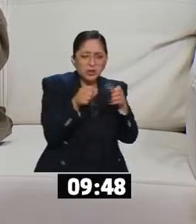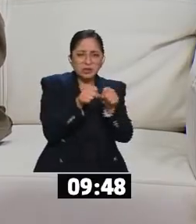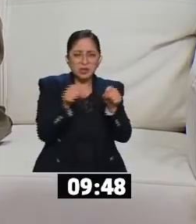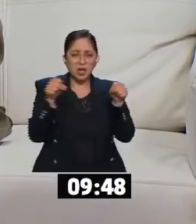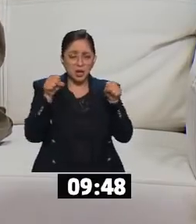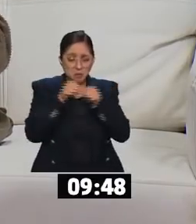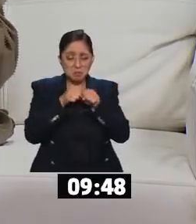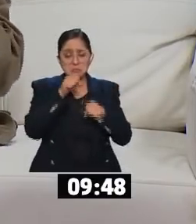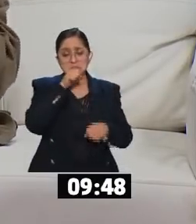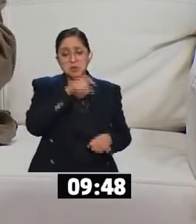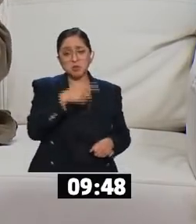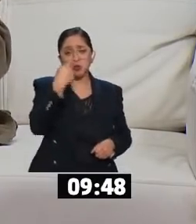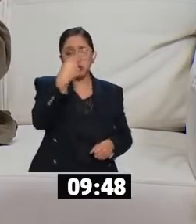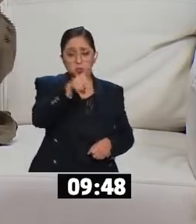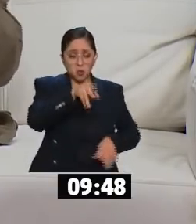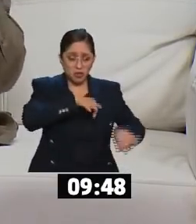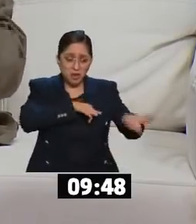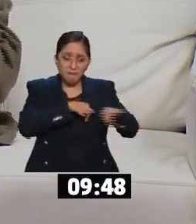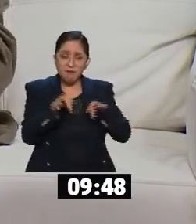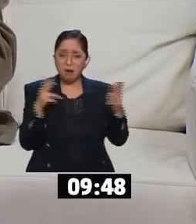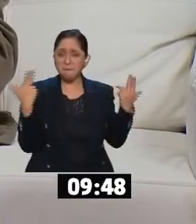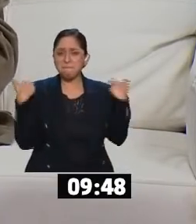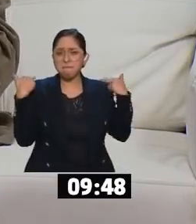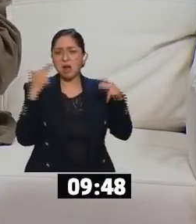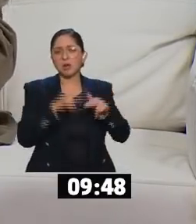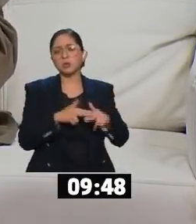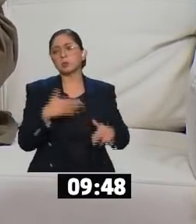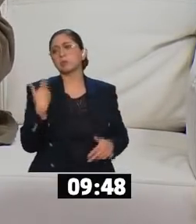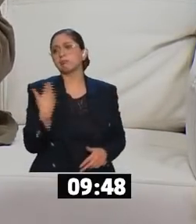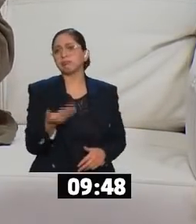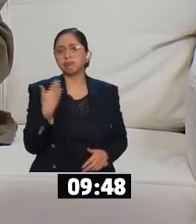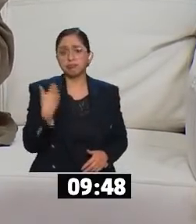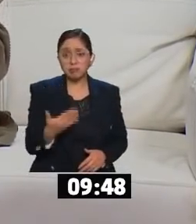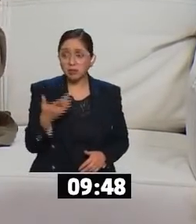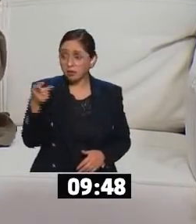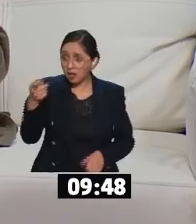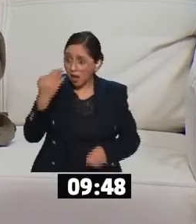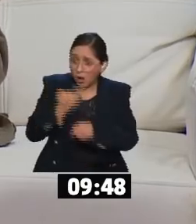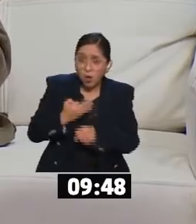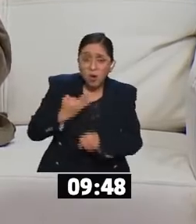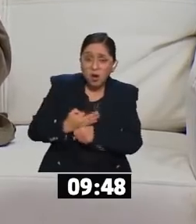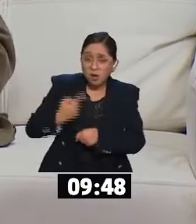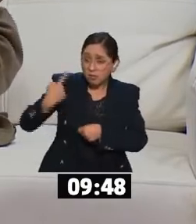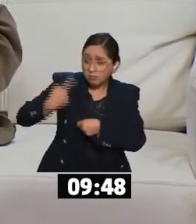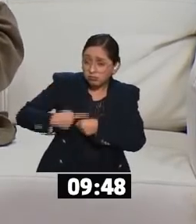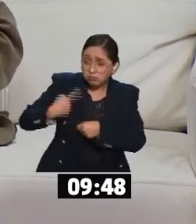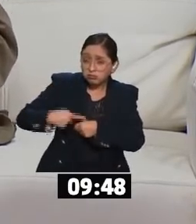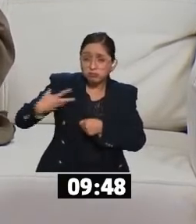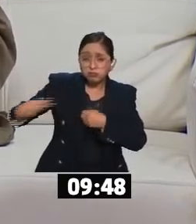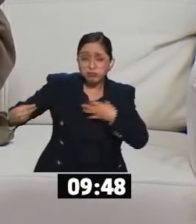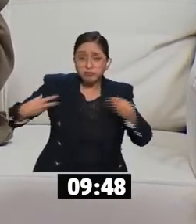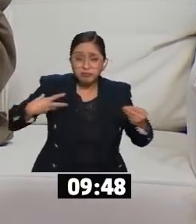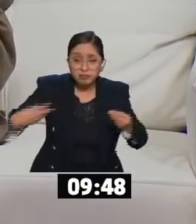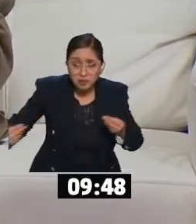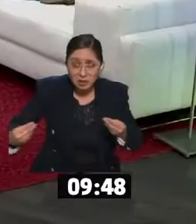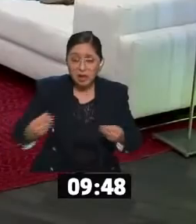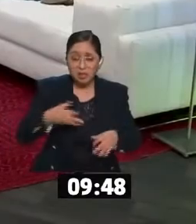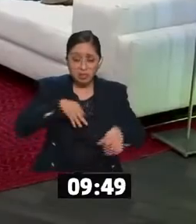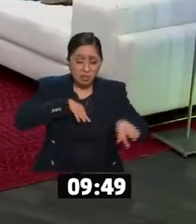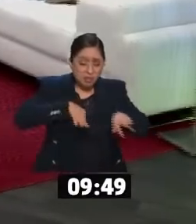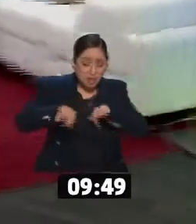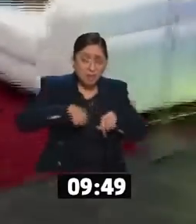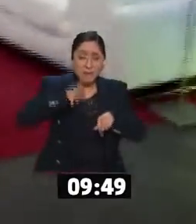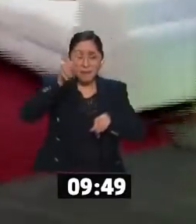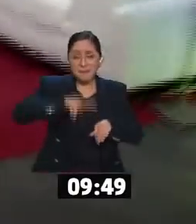de los maestros, que muchos de ellos, a lo largo de la pandemia, y hay que reconocerlo, han trabajado 3 veces más de los